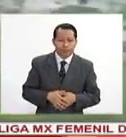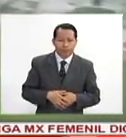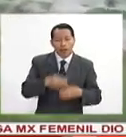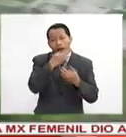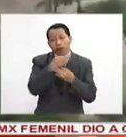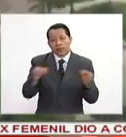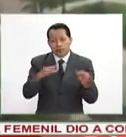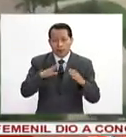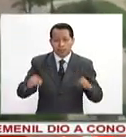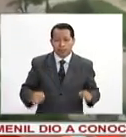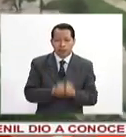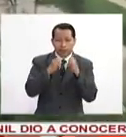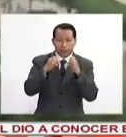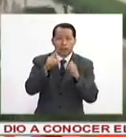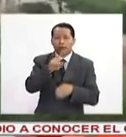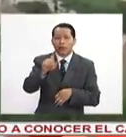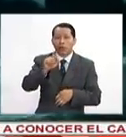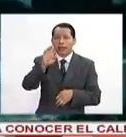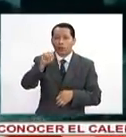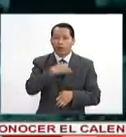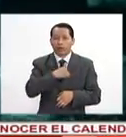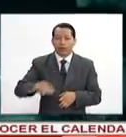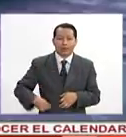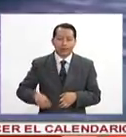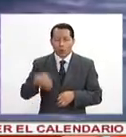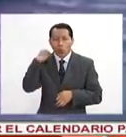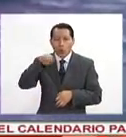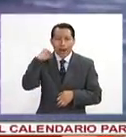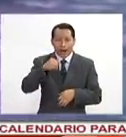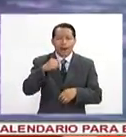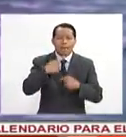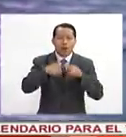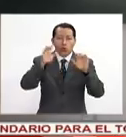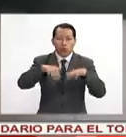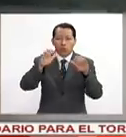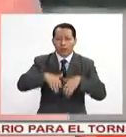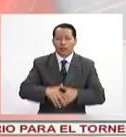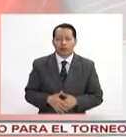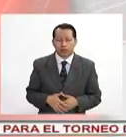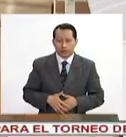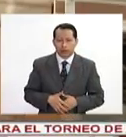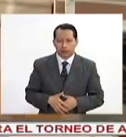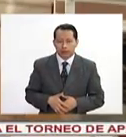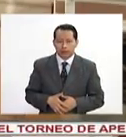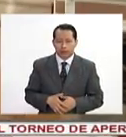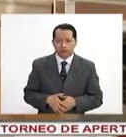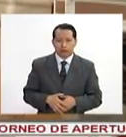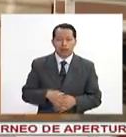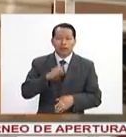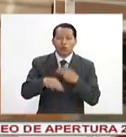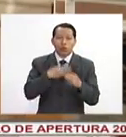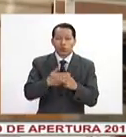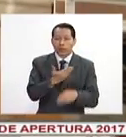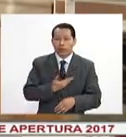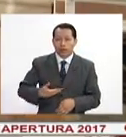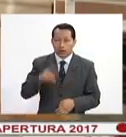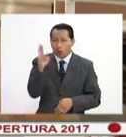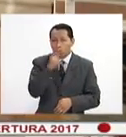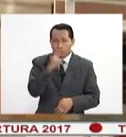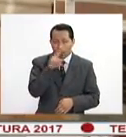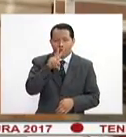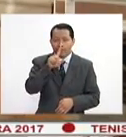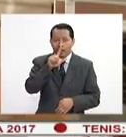Declaran estado de emergencia en 129 municipios de Oaxaca por las lluvias. En el mundo, el presidente de